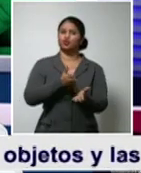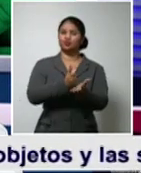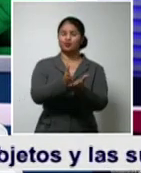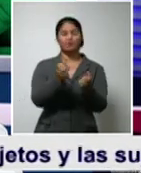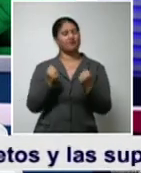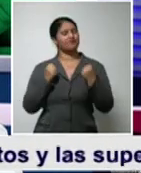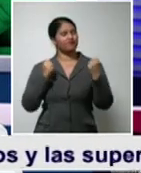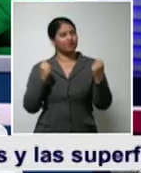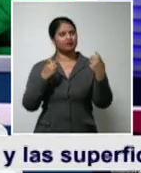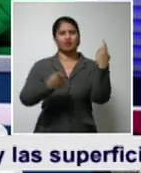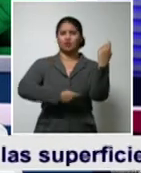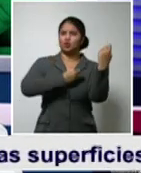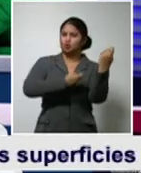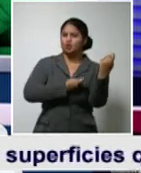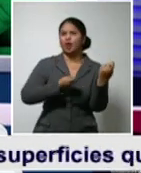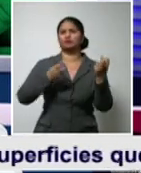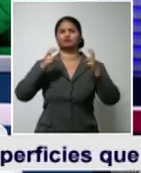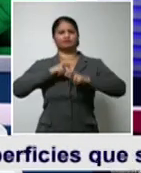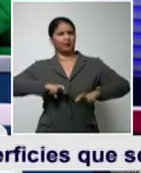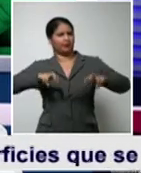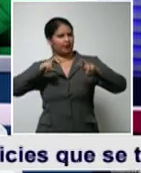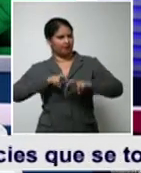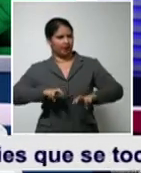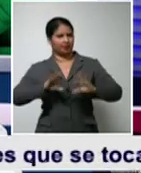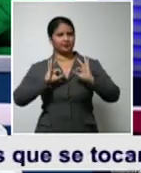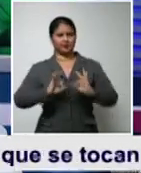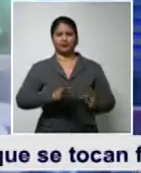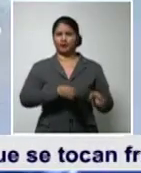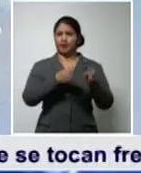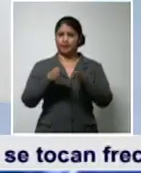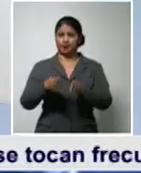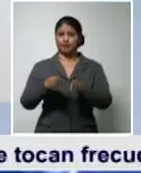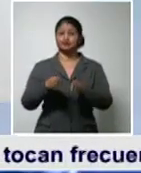Hoy, o ayer mejor dicho, de estas